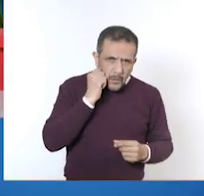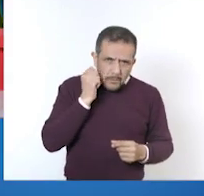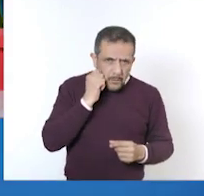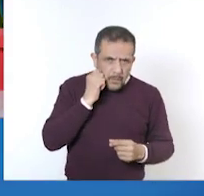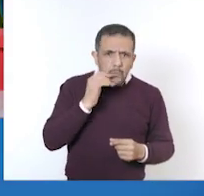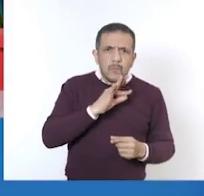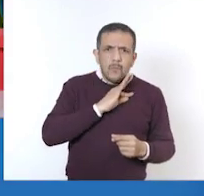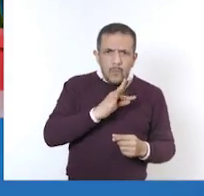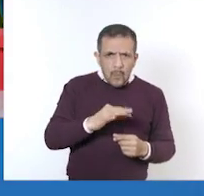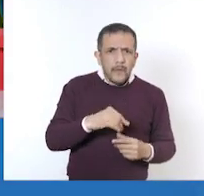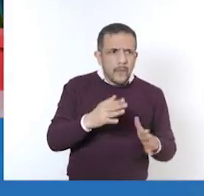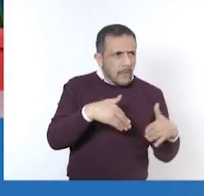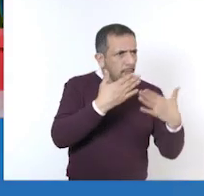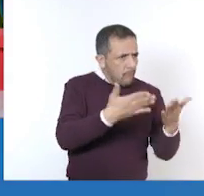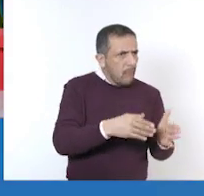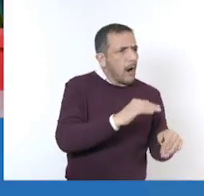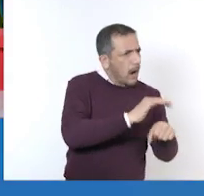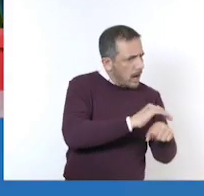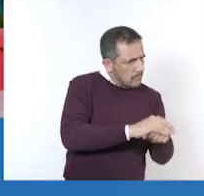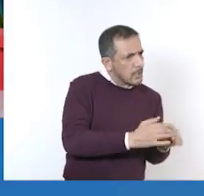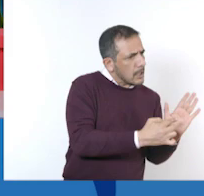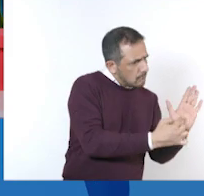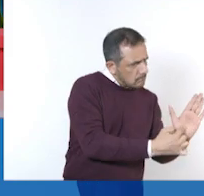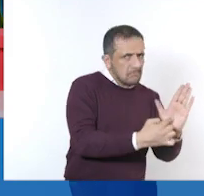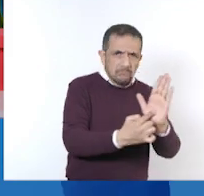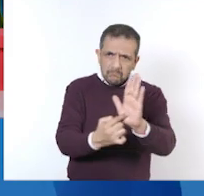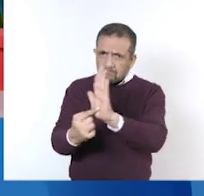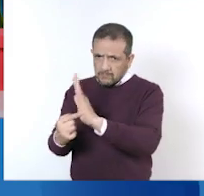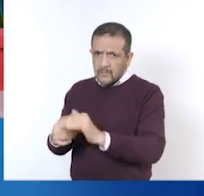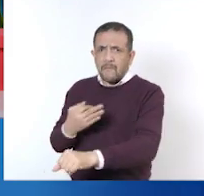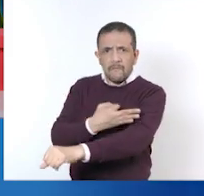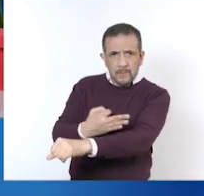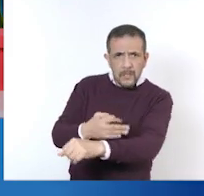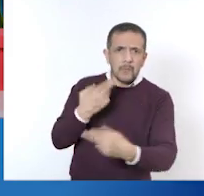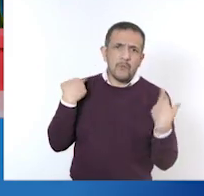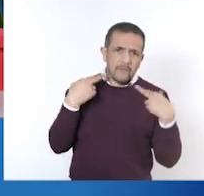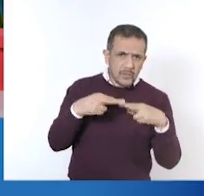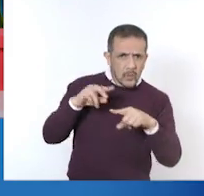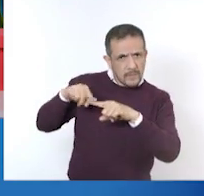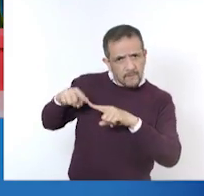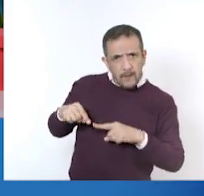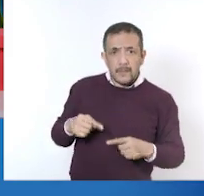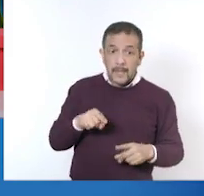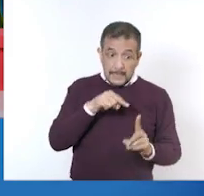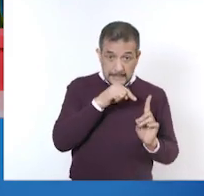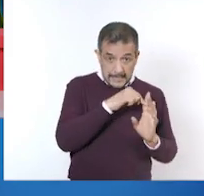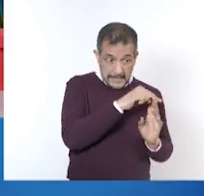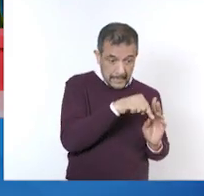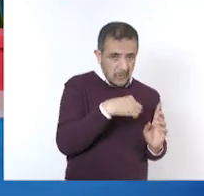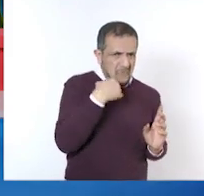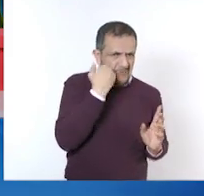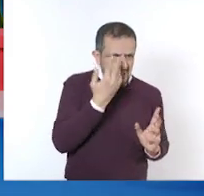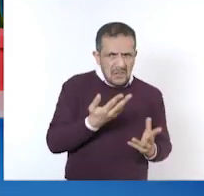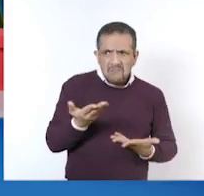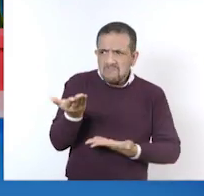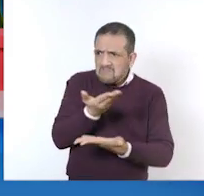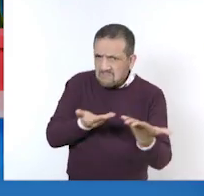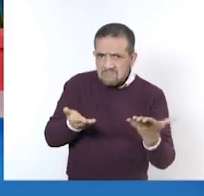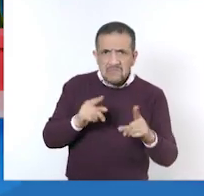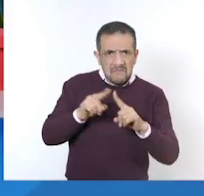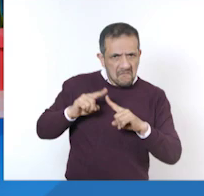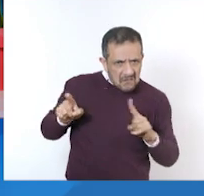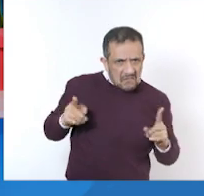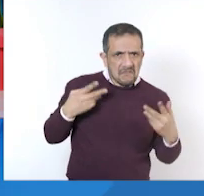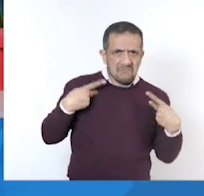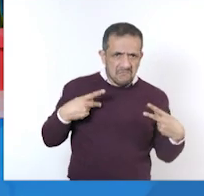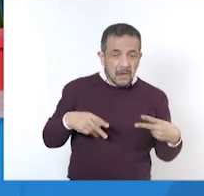Pueden compartir sus proyectos con amigos, amigas, familia, maestras y maestros de la forma que les sea más fácil.